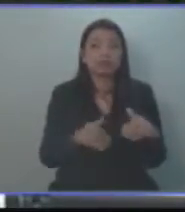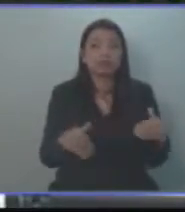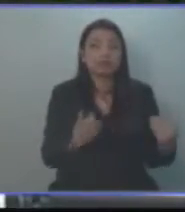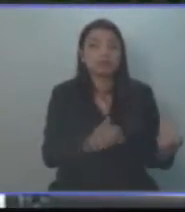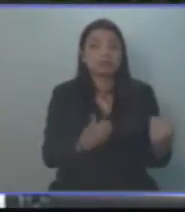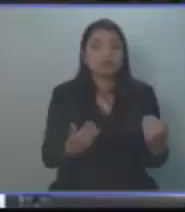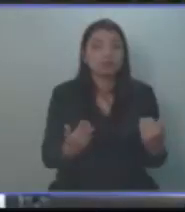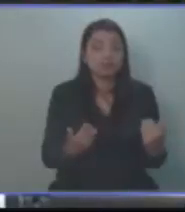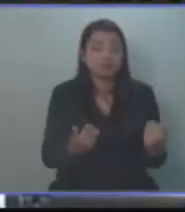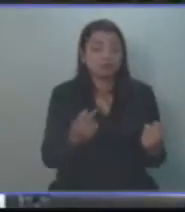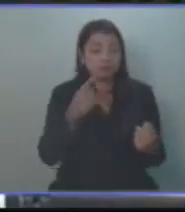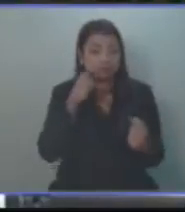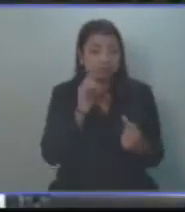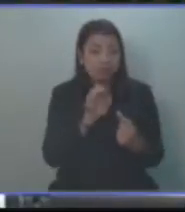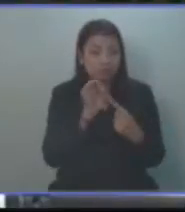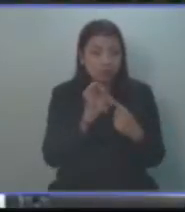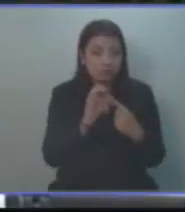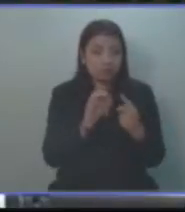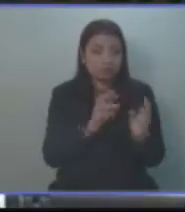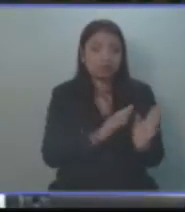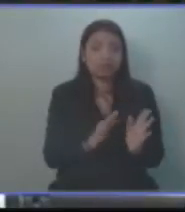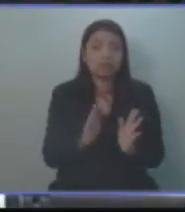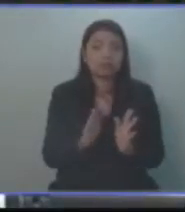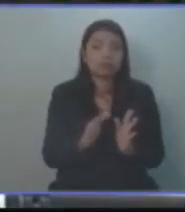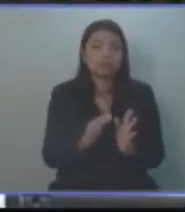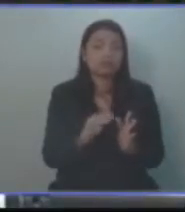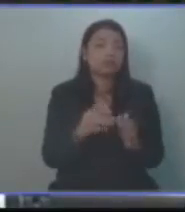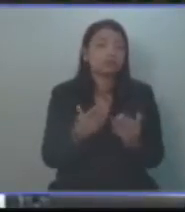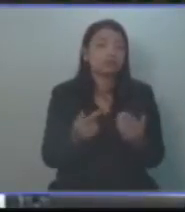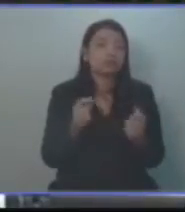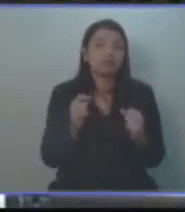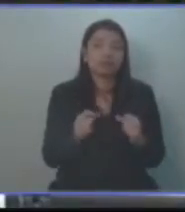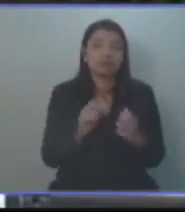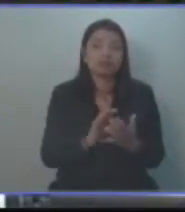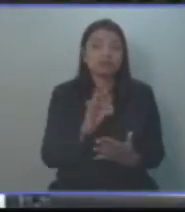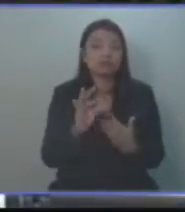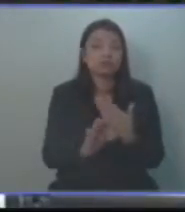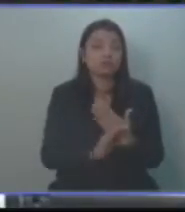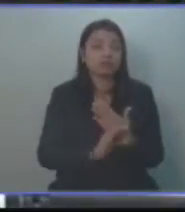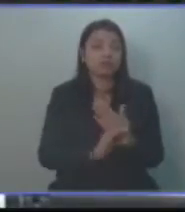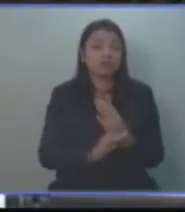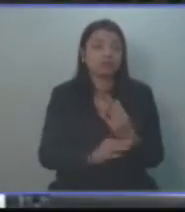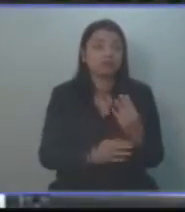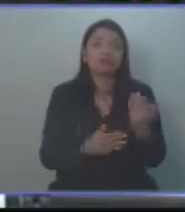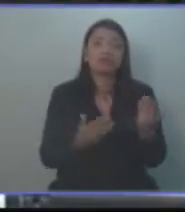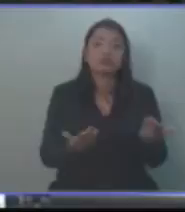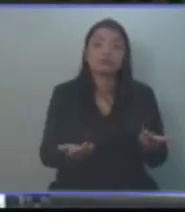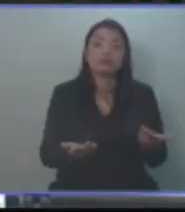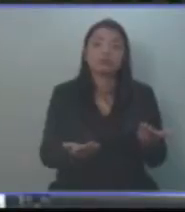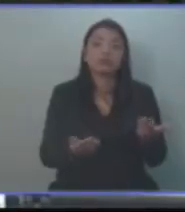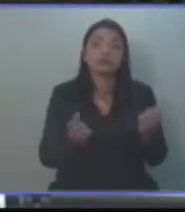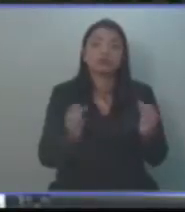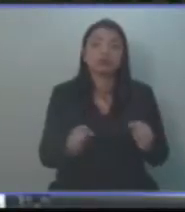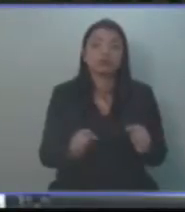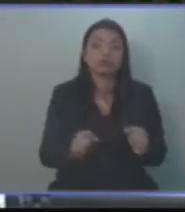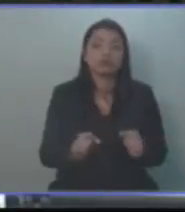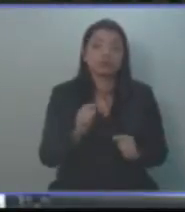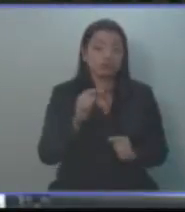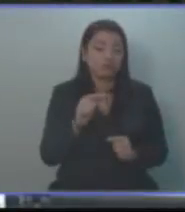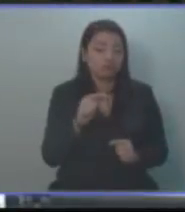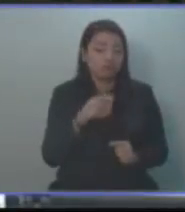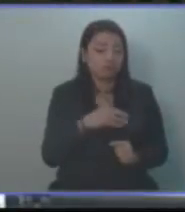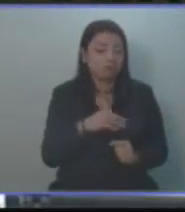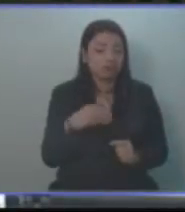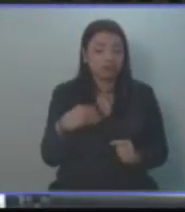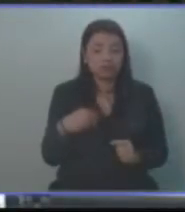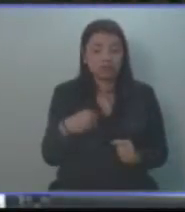selección, monitoreo y evaluación en el desarrollo de los programas de residentado de las carreras de doctorado en medicina